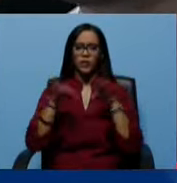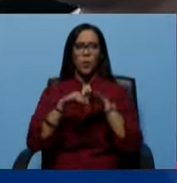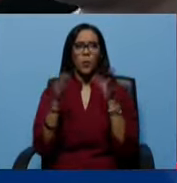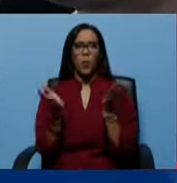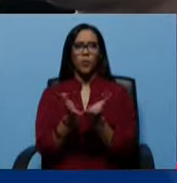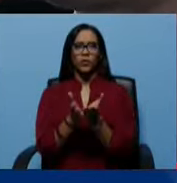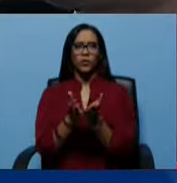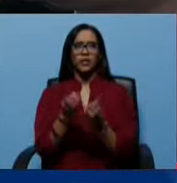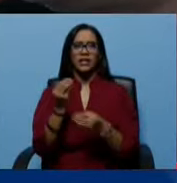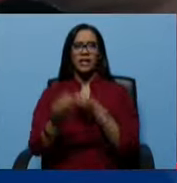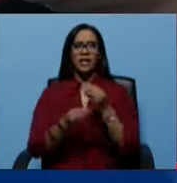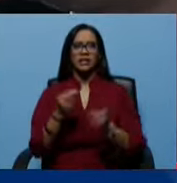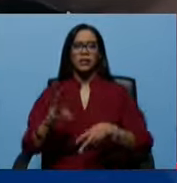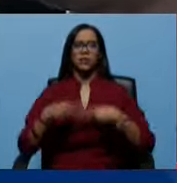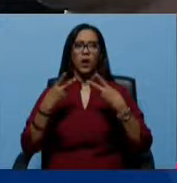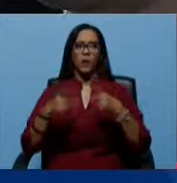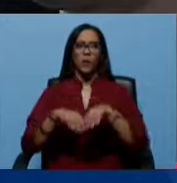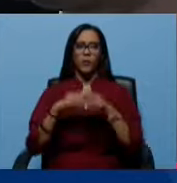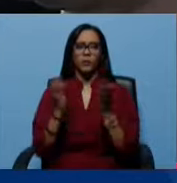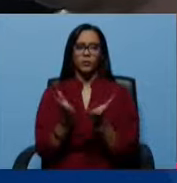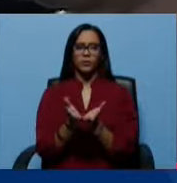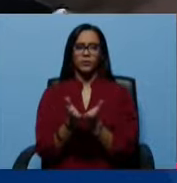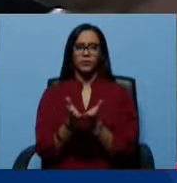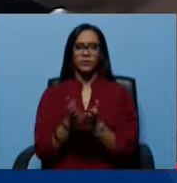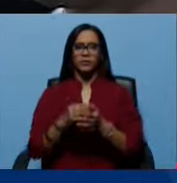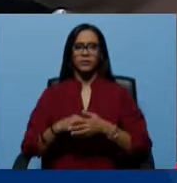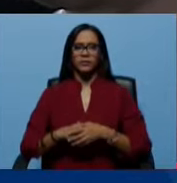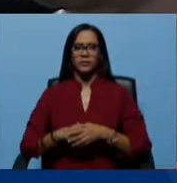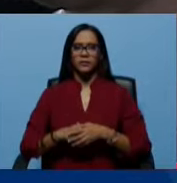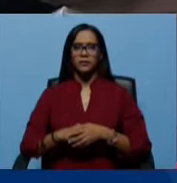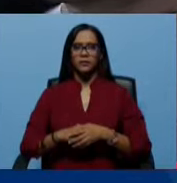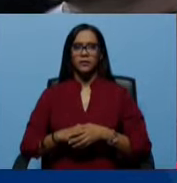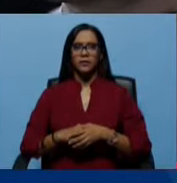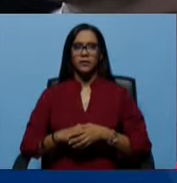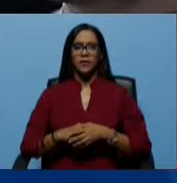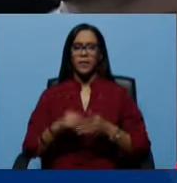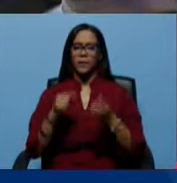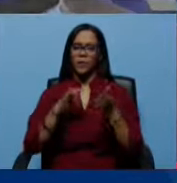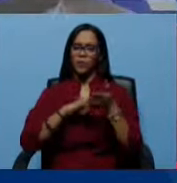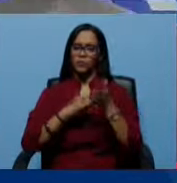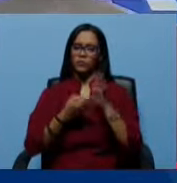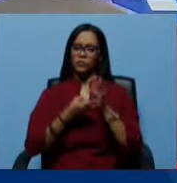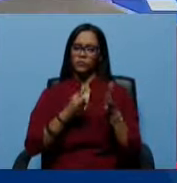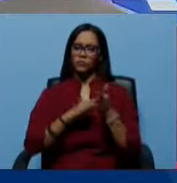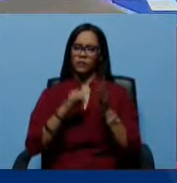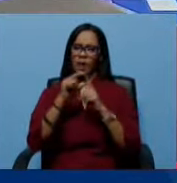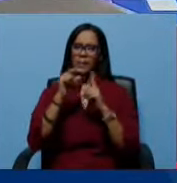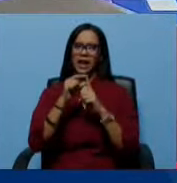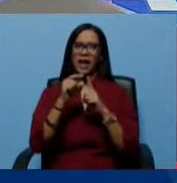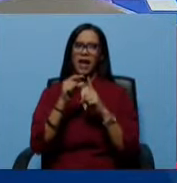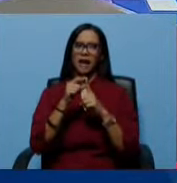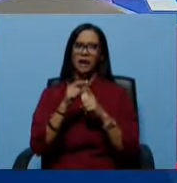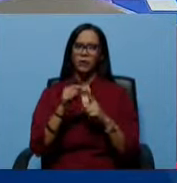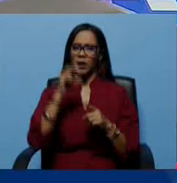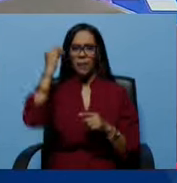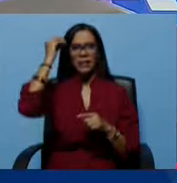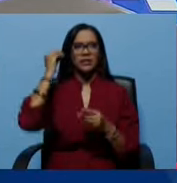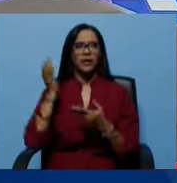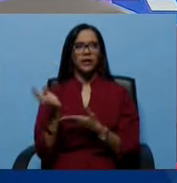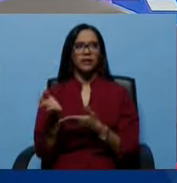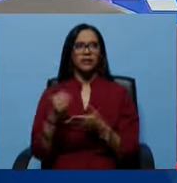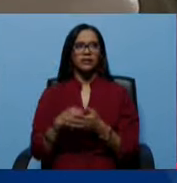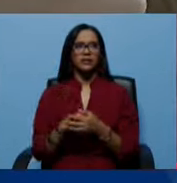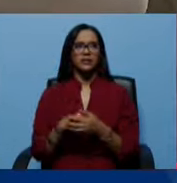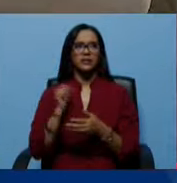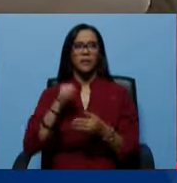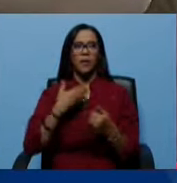están rehaciendo el mundo. Entonces le ponen un calificativo peyorativo. Gabriela, ¿tú no has pensado eso? Sí, presidente,